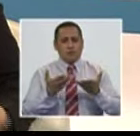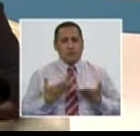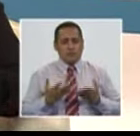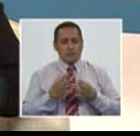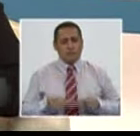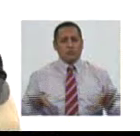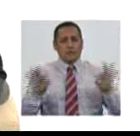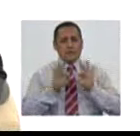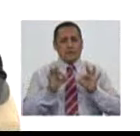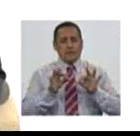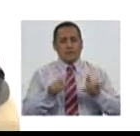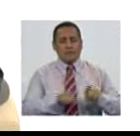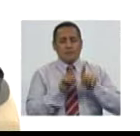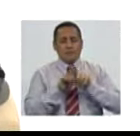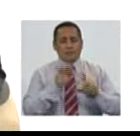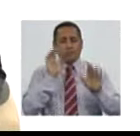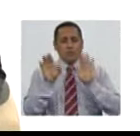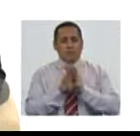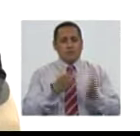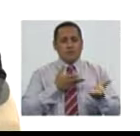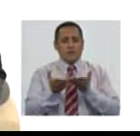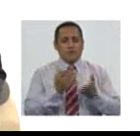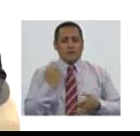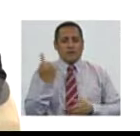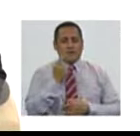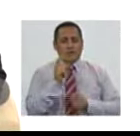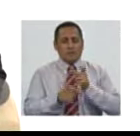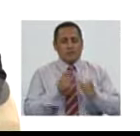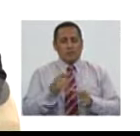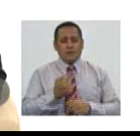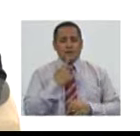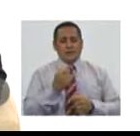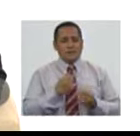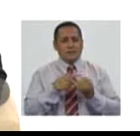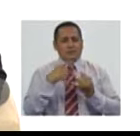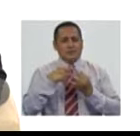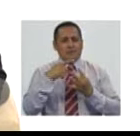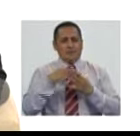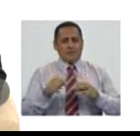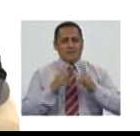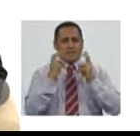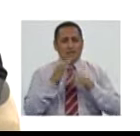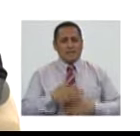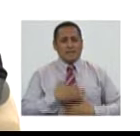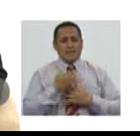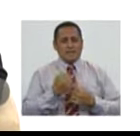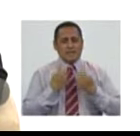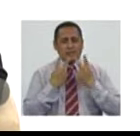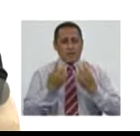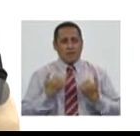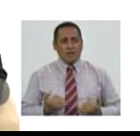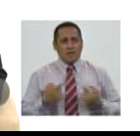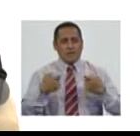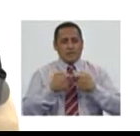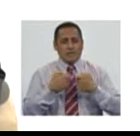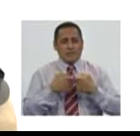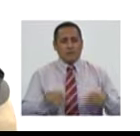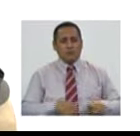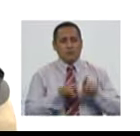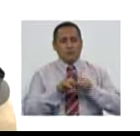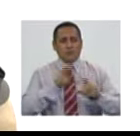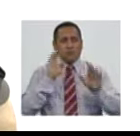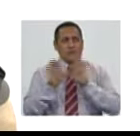los tengan en cuenta por ejemplo en servicios públicos Rocío hay una serie de temas interesantes que se pueden ver en su página web